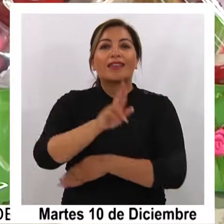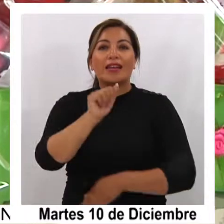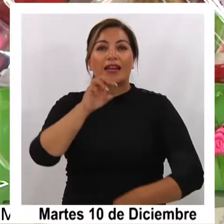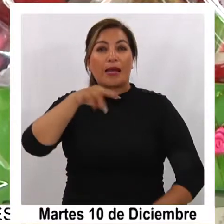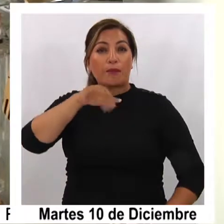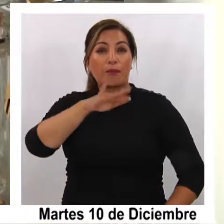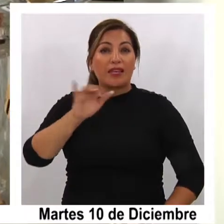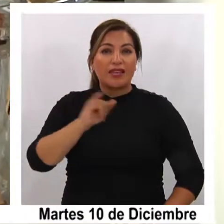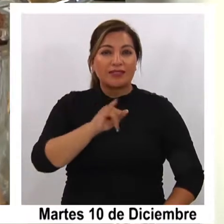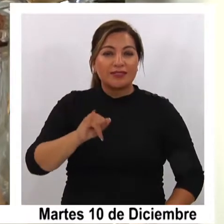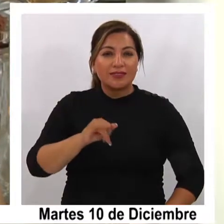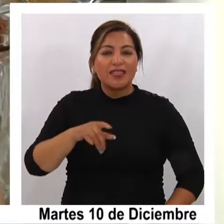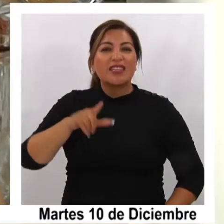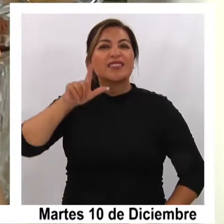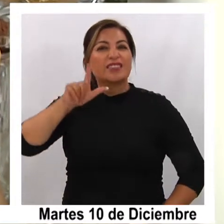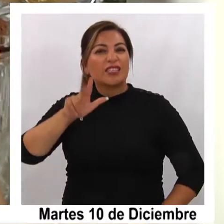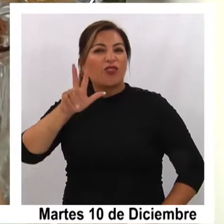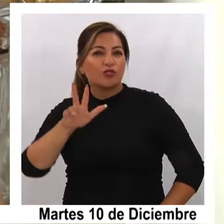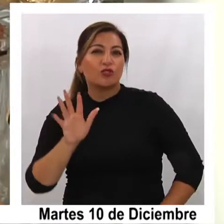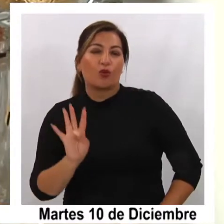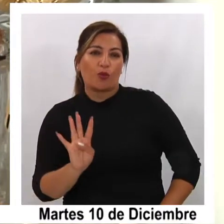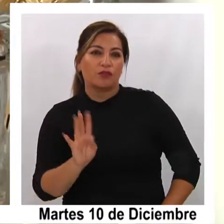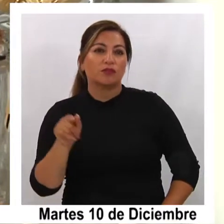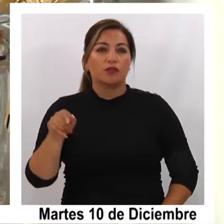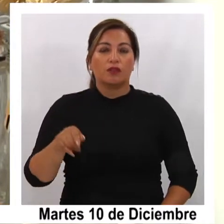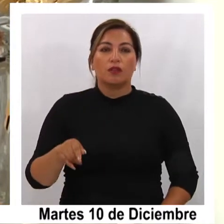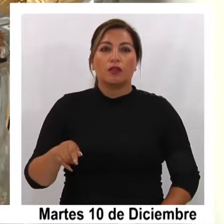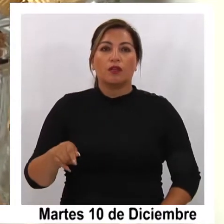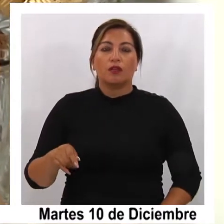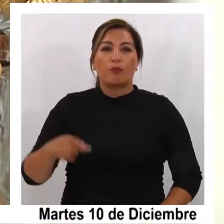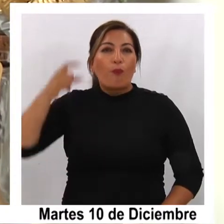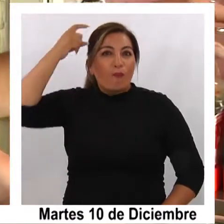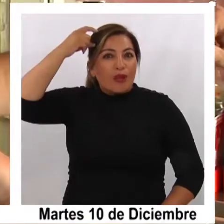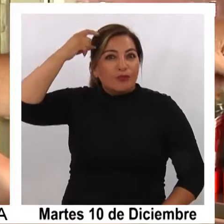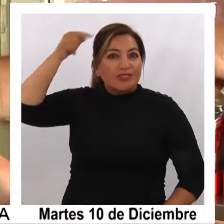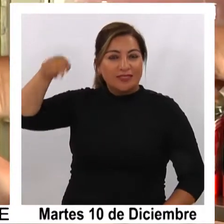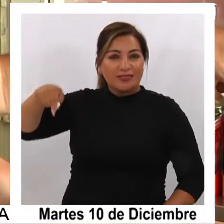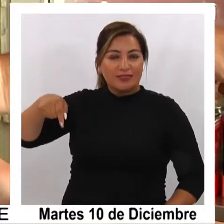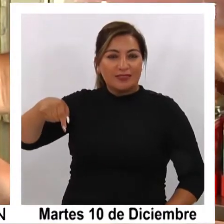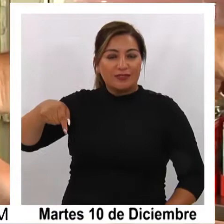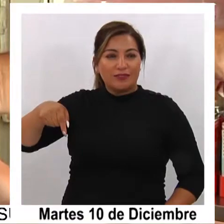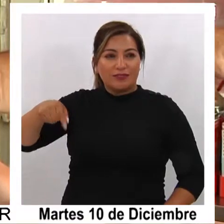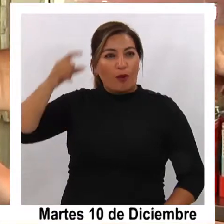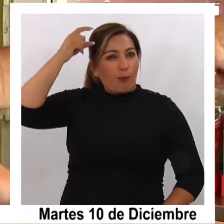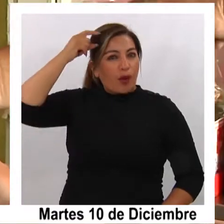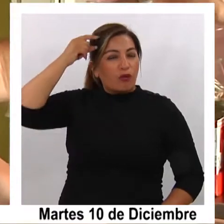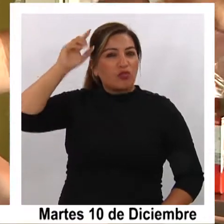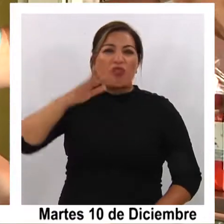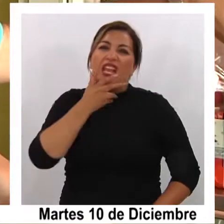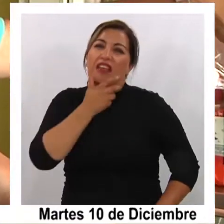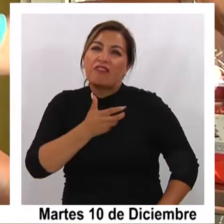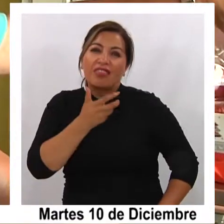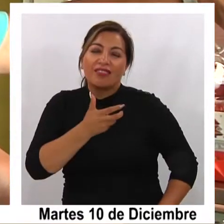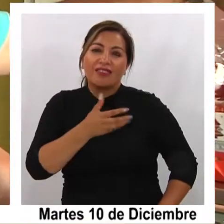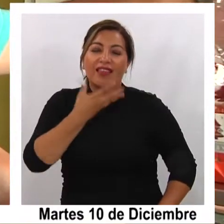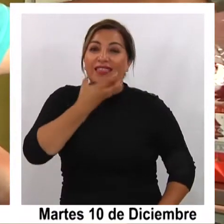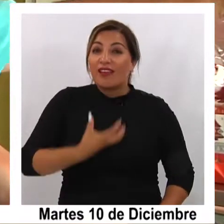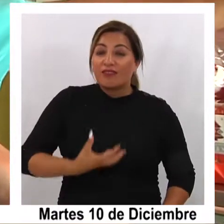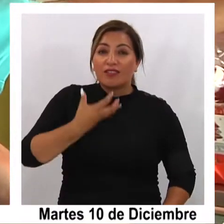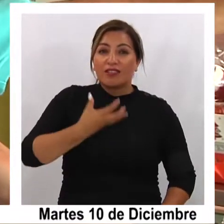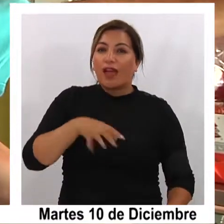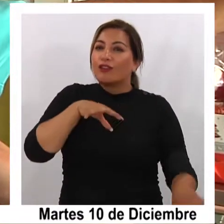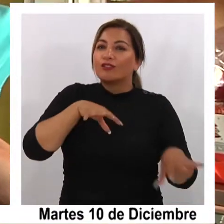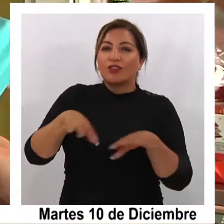encontrar en el local de Ramírez 784. Lo normal en esta fecha son peluches, peluches